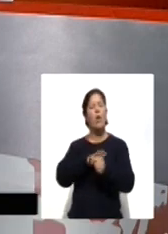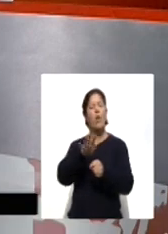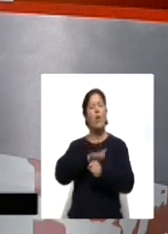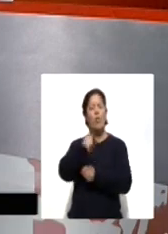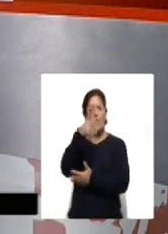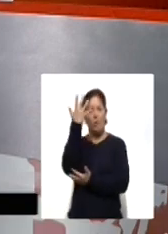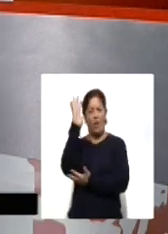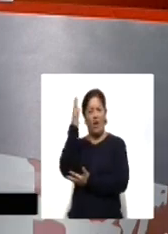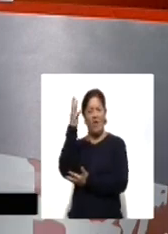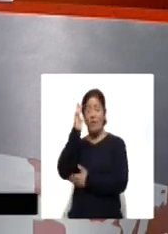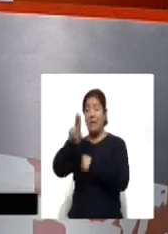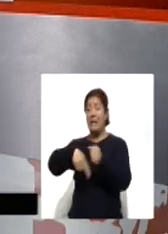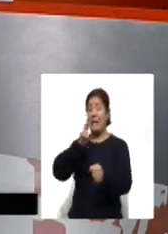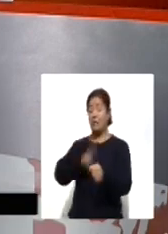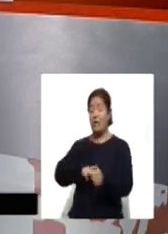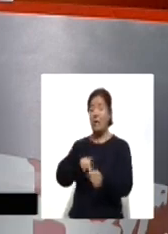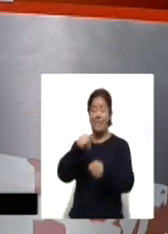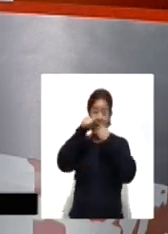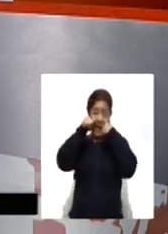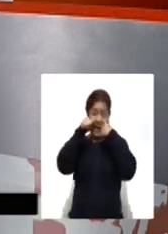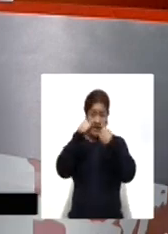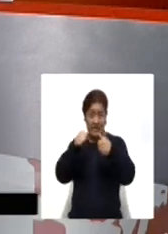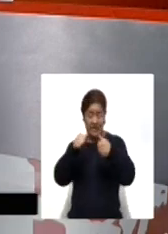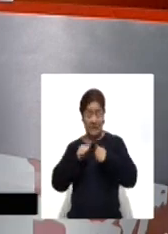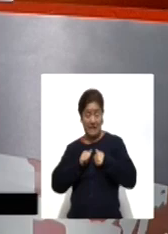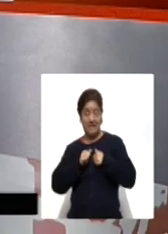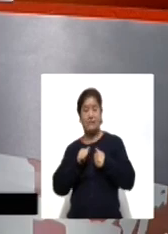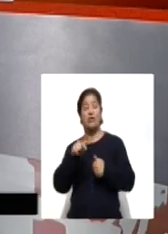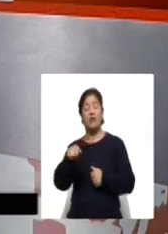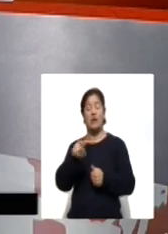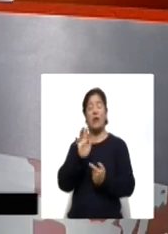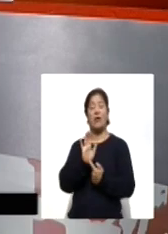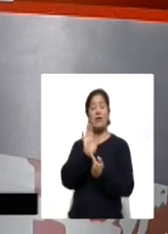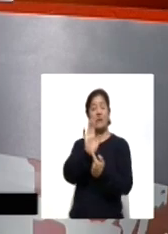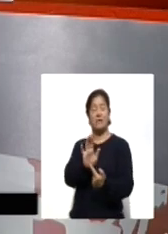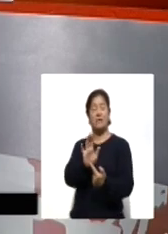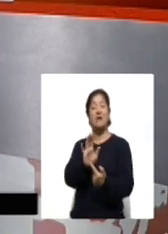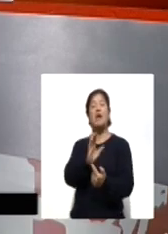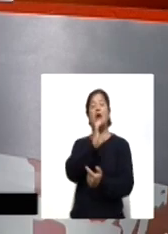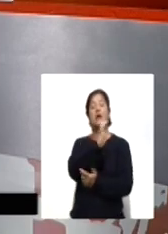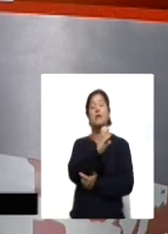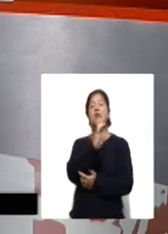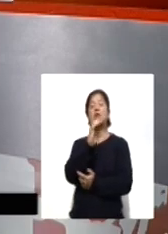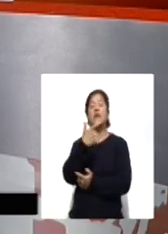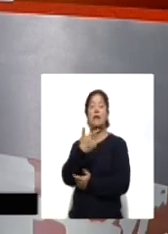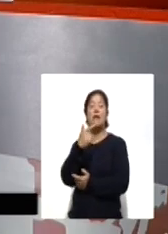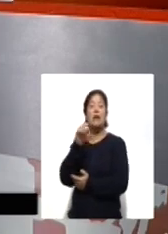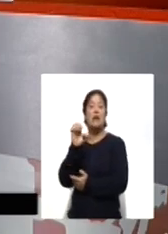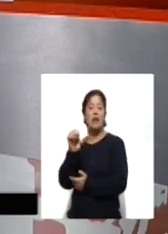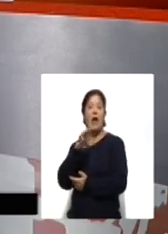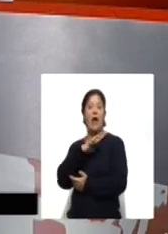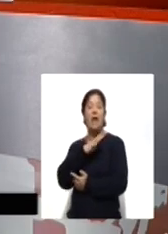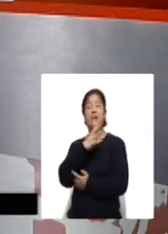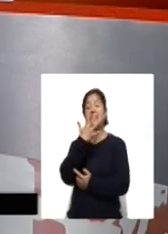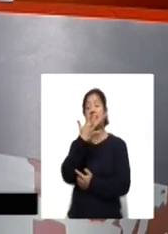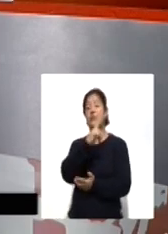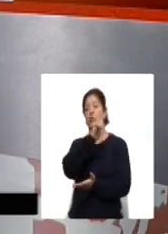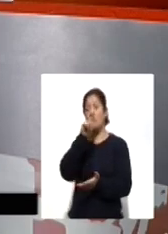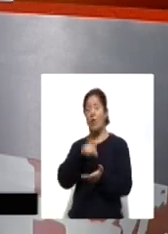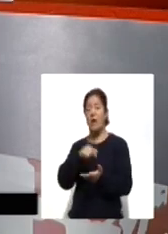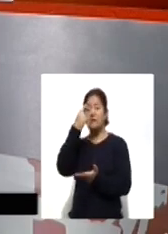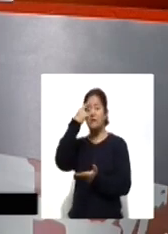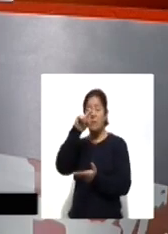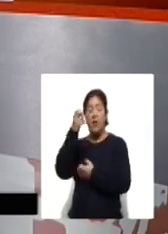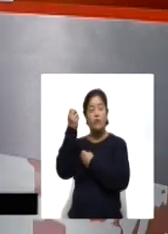de Navidad natural? Ponga mucha atención porque a continuación le vamos a mostrar que la Coordinación General de Ecología habilitó 5 centros de acopio